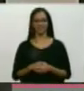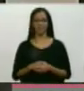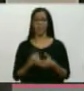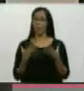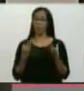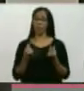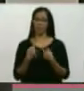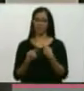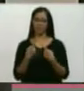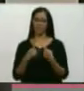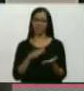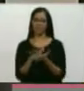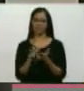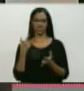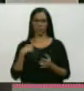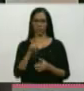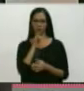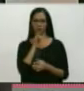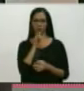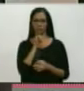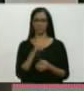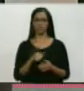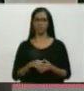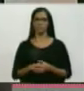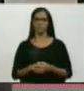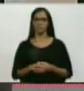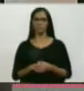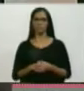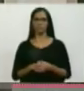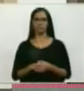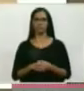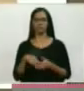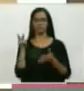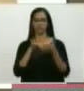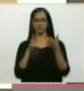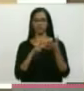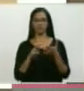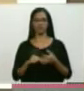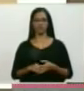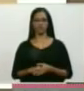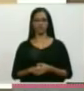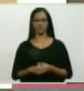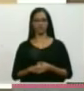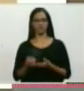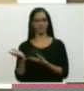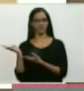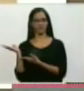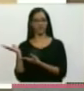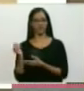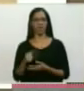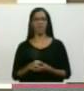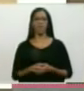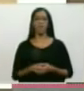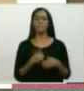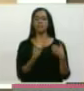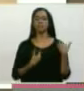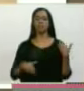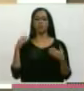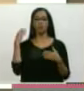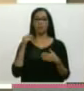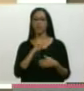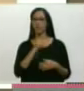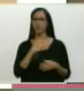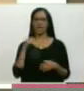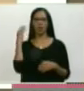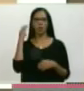Muchas cosas están pasando. Tenemos la noticia ahí, señor director. Tenemos la noticia. Vamos a leerla rapidito. Jefe de Estado, Duque no quiere que Colombia